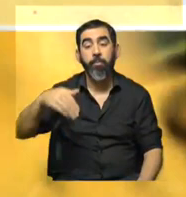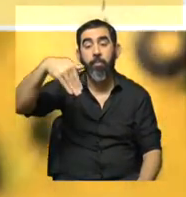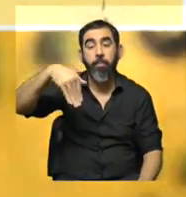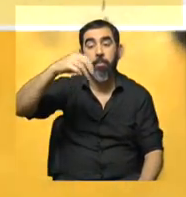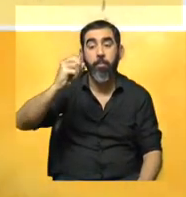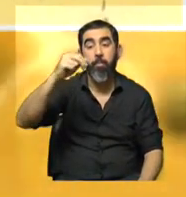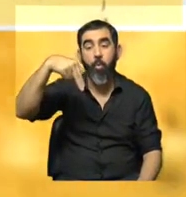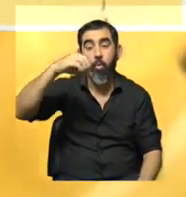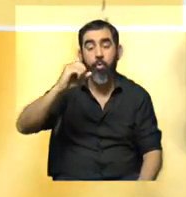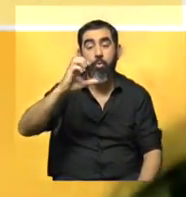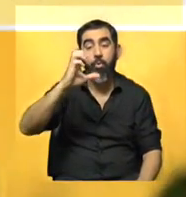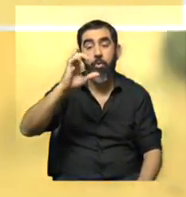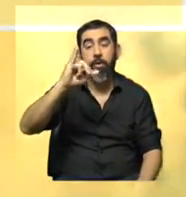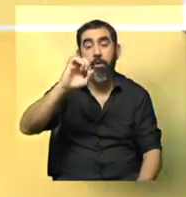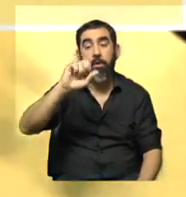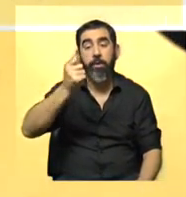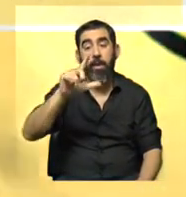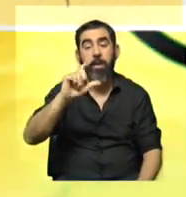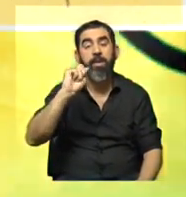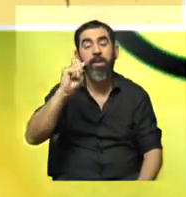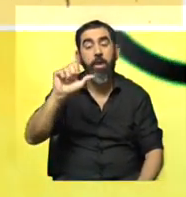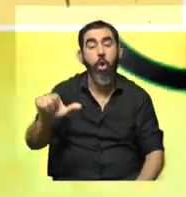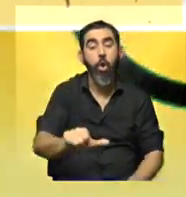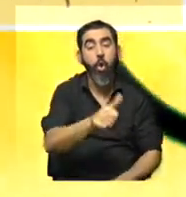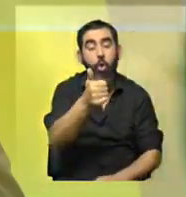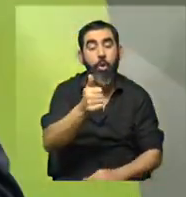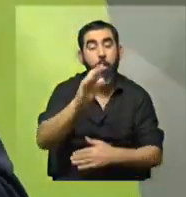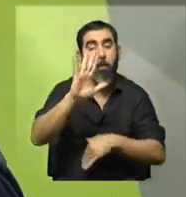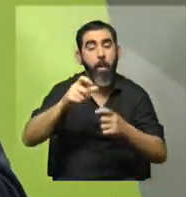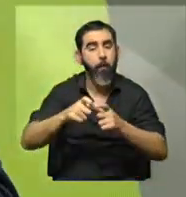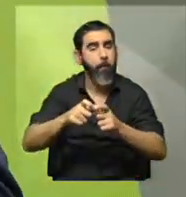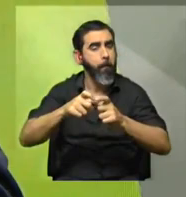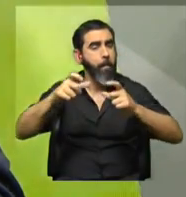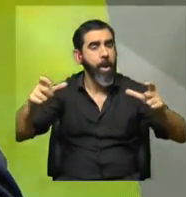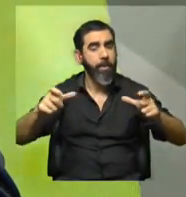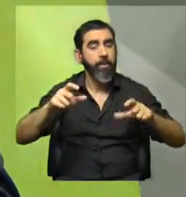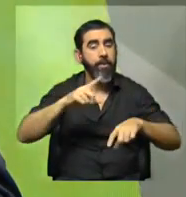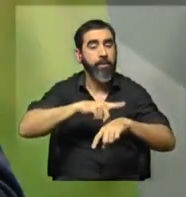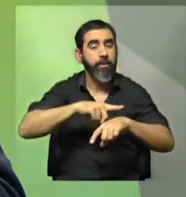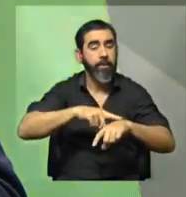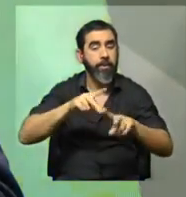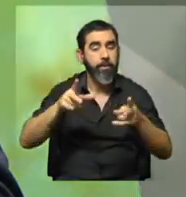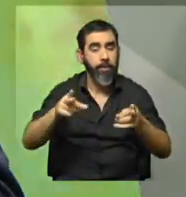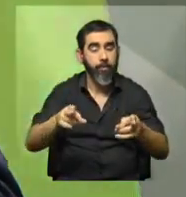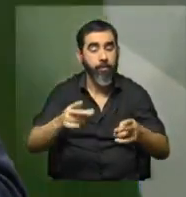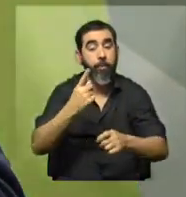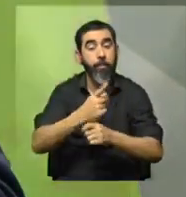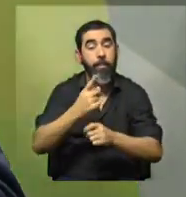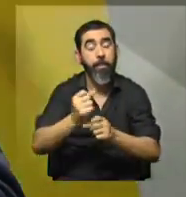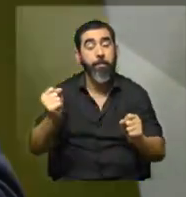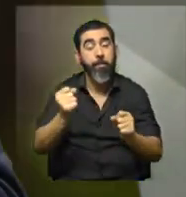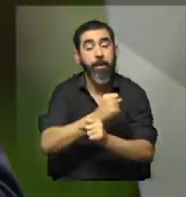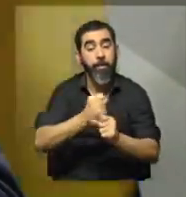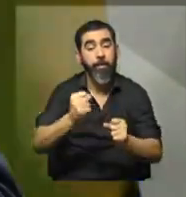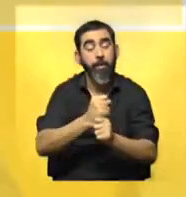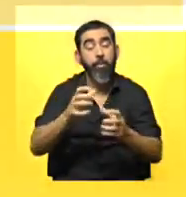Y acá lo que se premia es quien consiga un cristal de mayor tamaño en un lapso determinado. El primer puesto fue